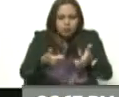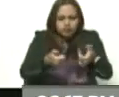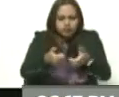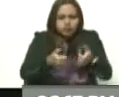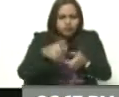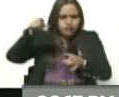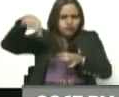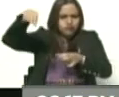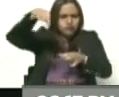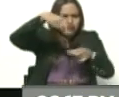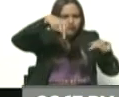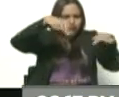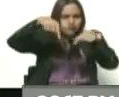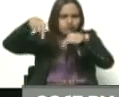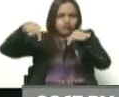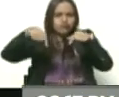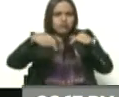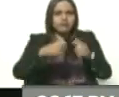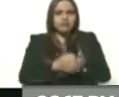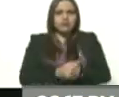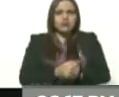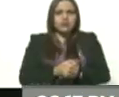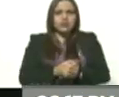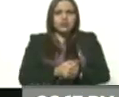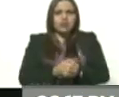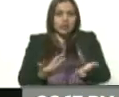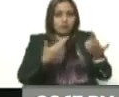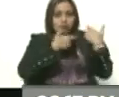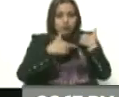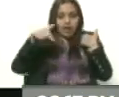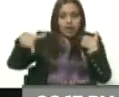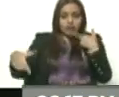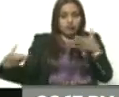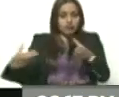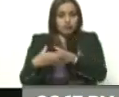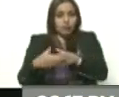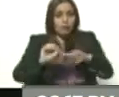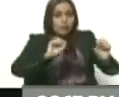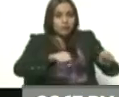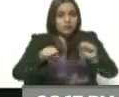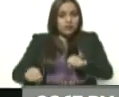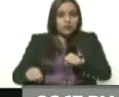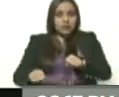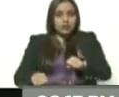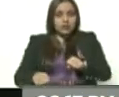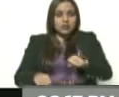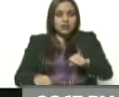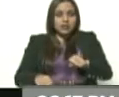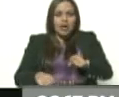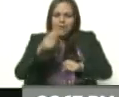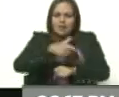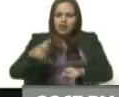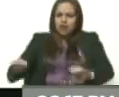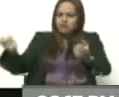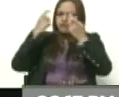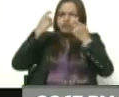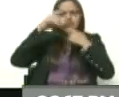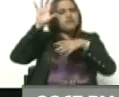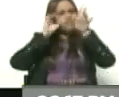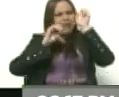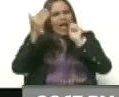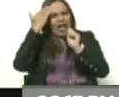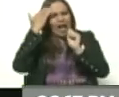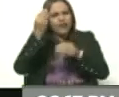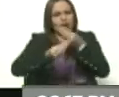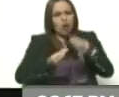asignadas a esta brigada motorizada, quienes los individuos capacitados y designados para ello